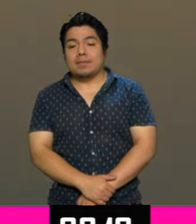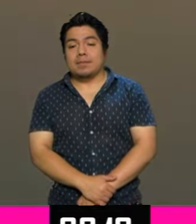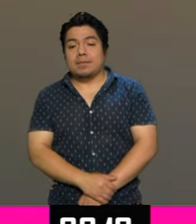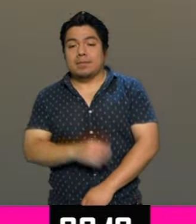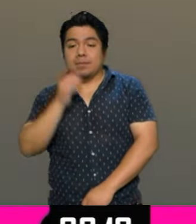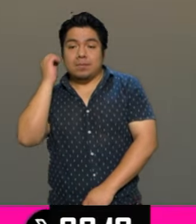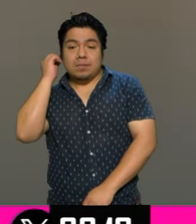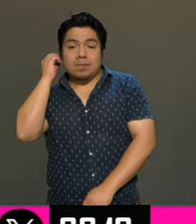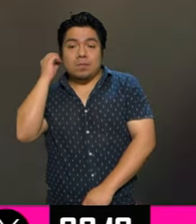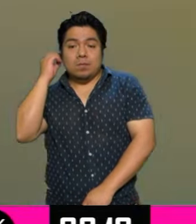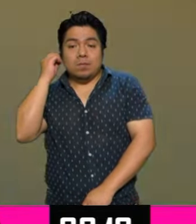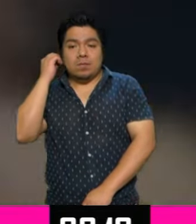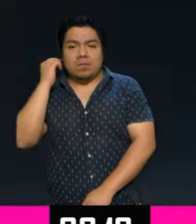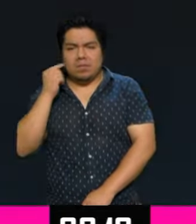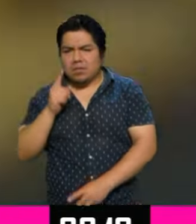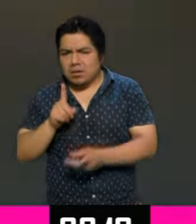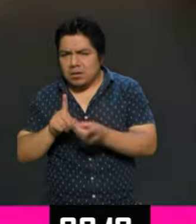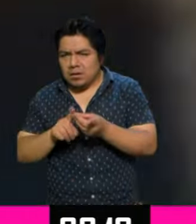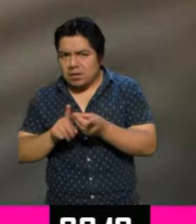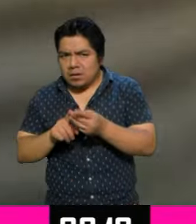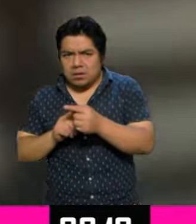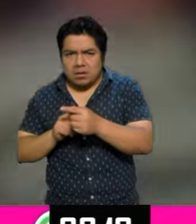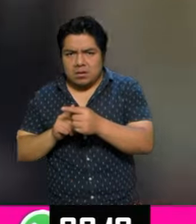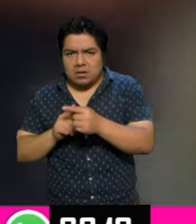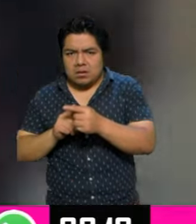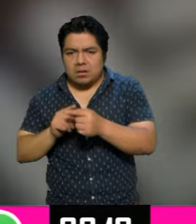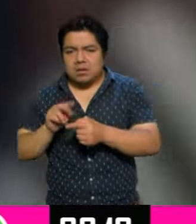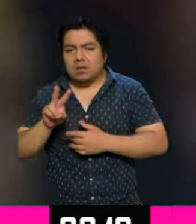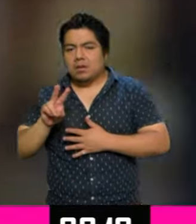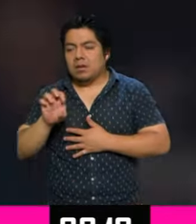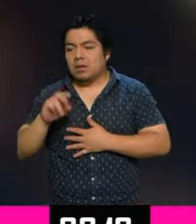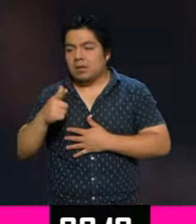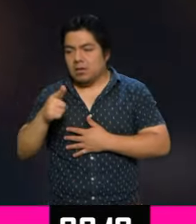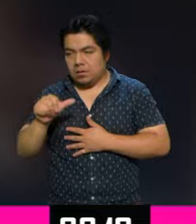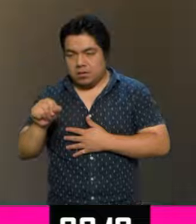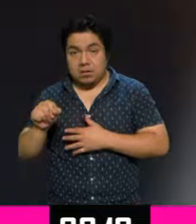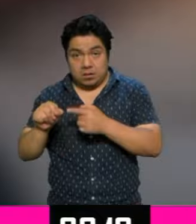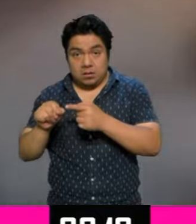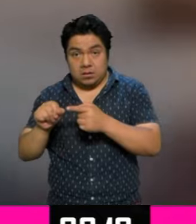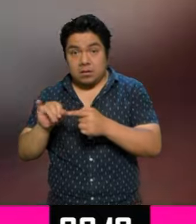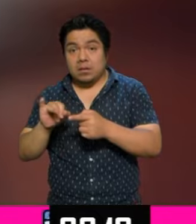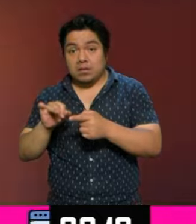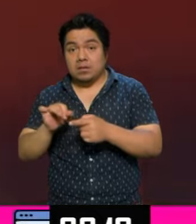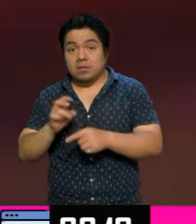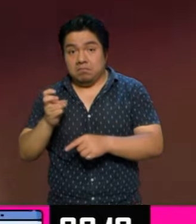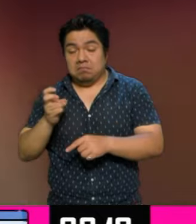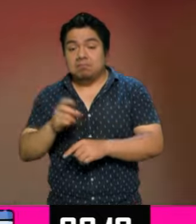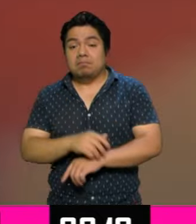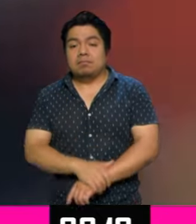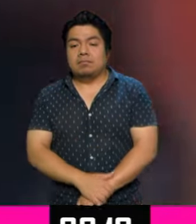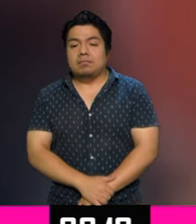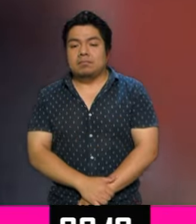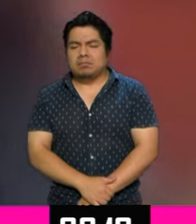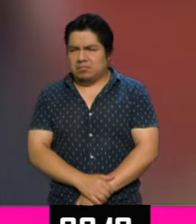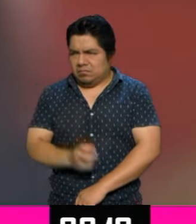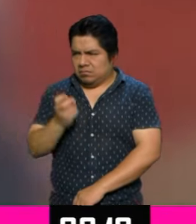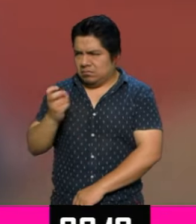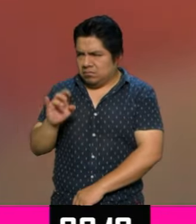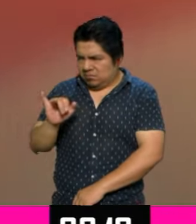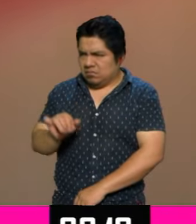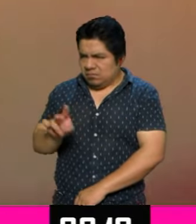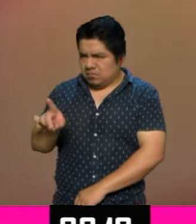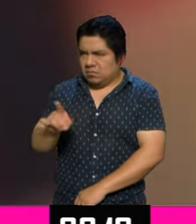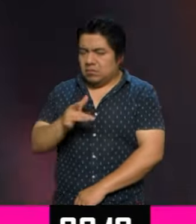Infarto. ¿En dónde? ¿En Las Vegas? Fulminante. ¿Pero en Las Vegas o en dónde? Sí, ¿no? Sí.